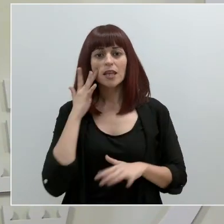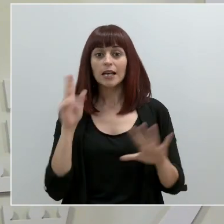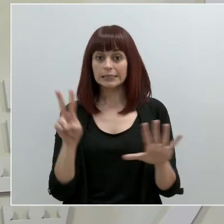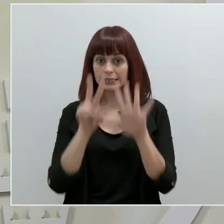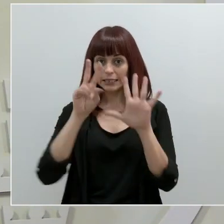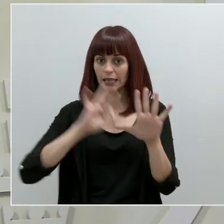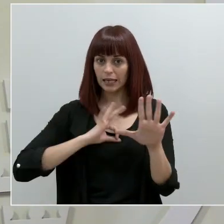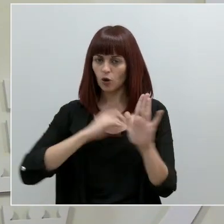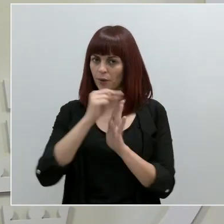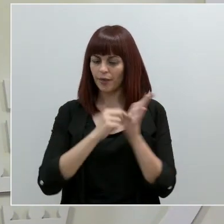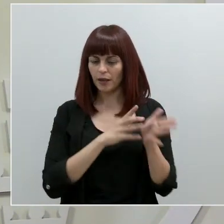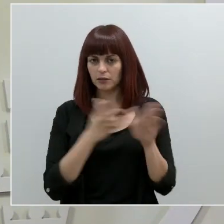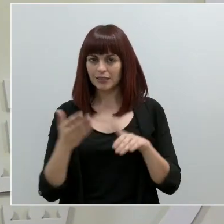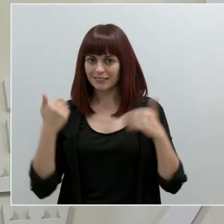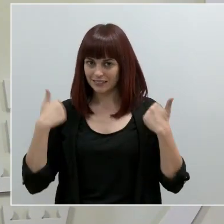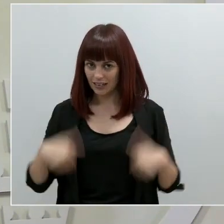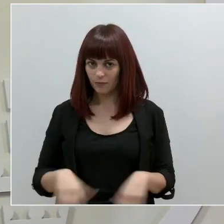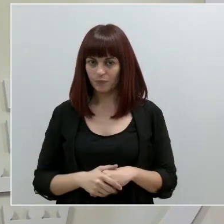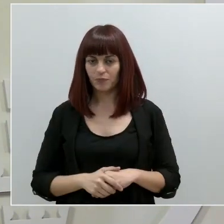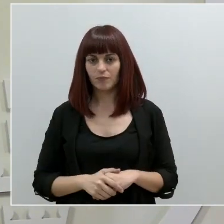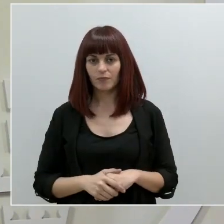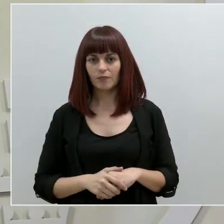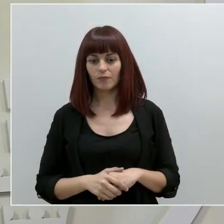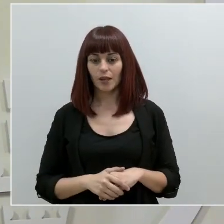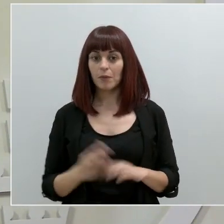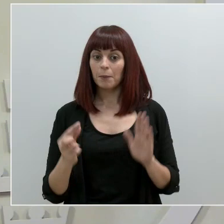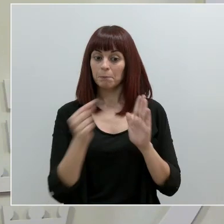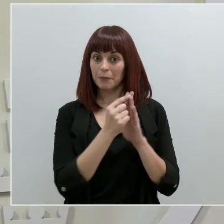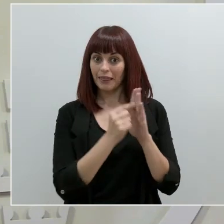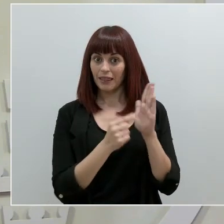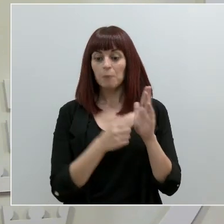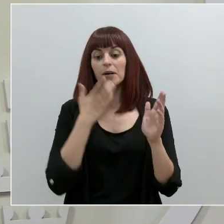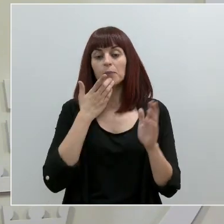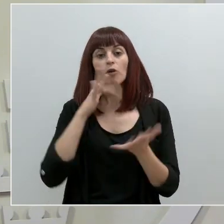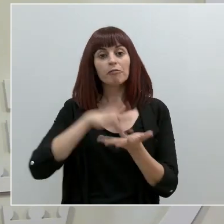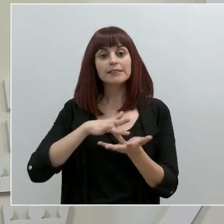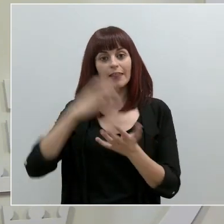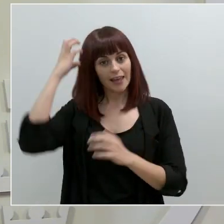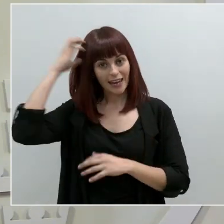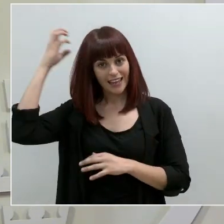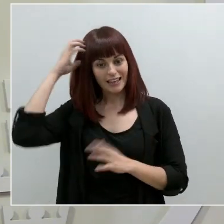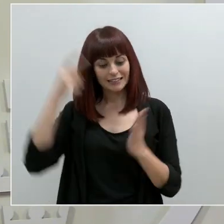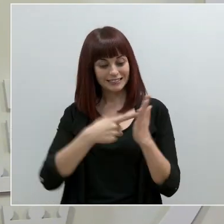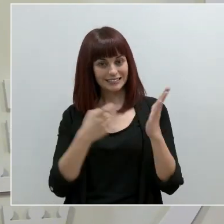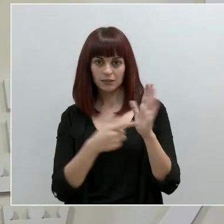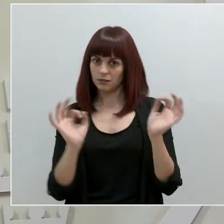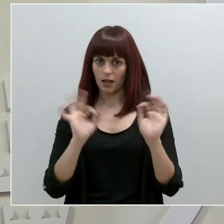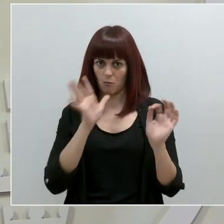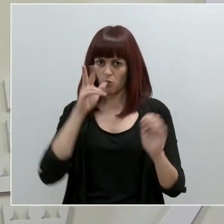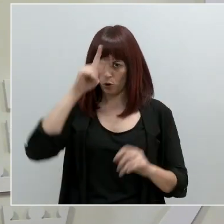enero tomamos las medidas, además no liberando nada en la fecha de Reyes porque ya estábamos